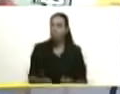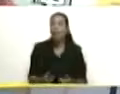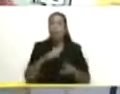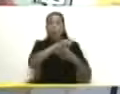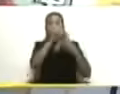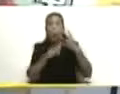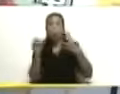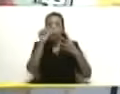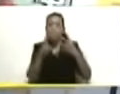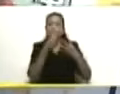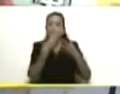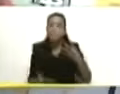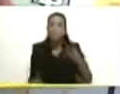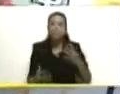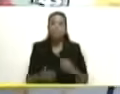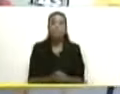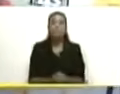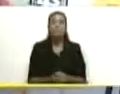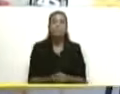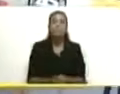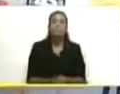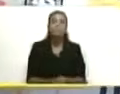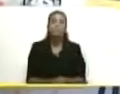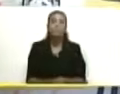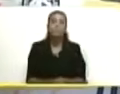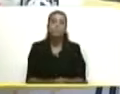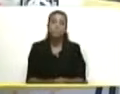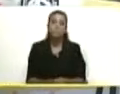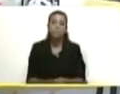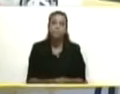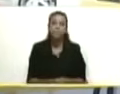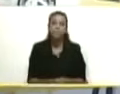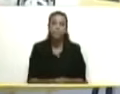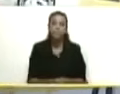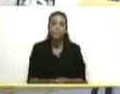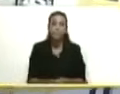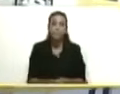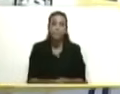4S. 4S, 4S.